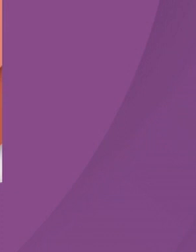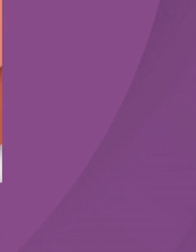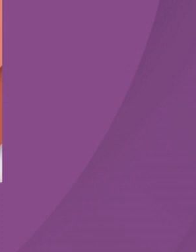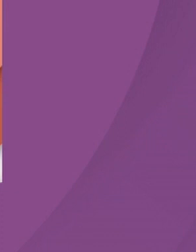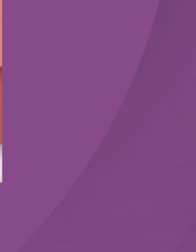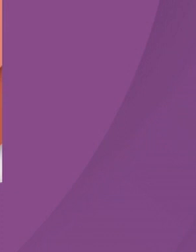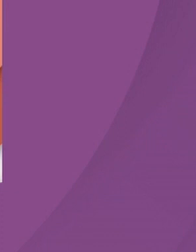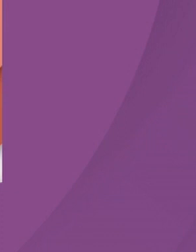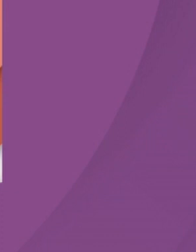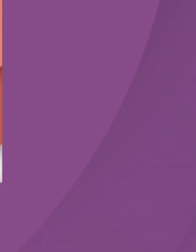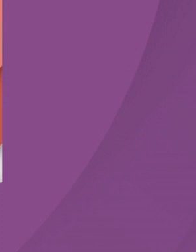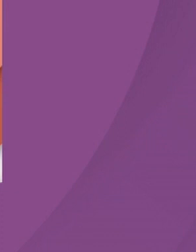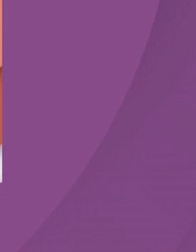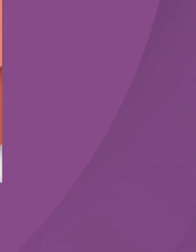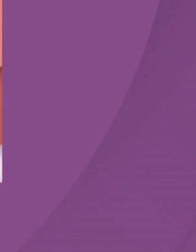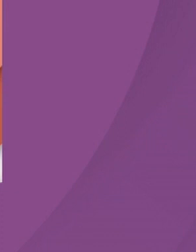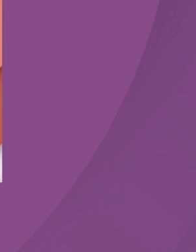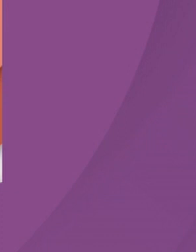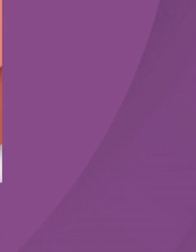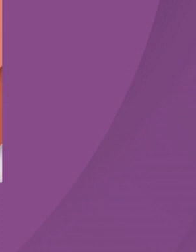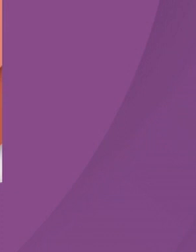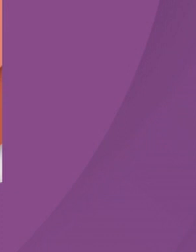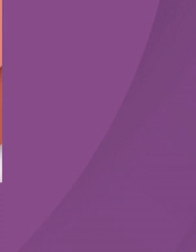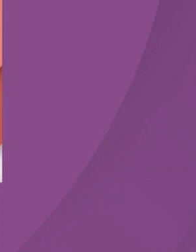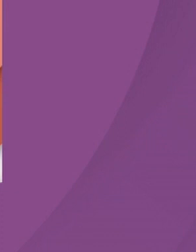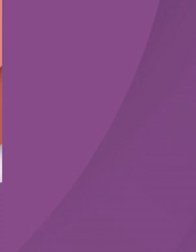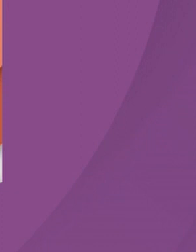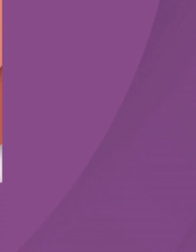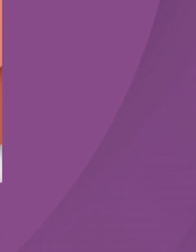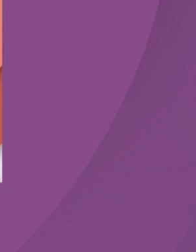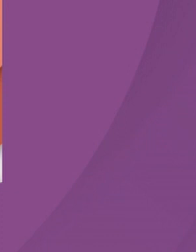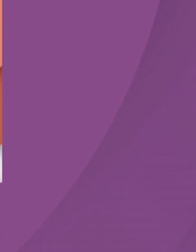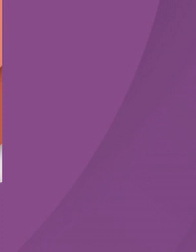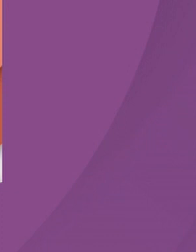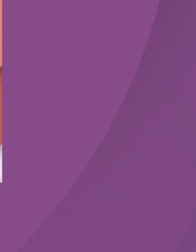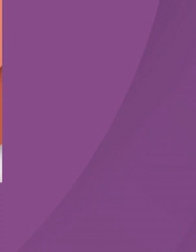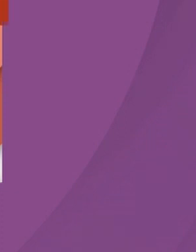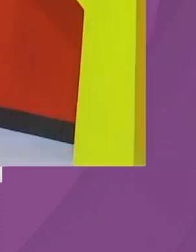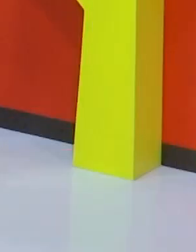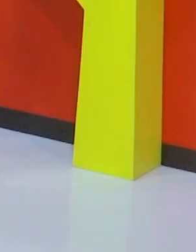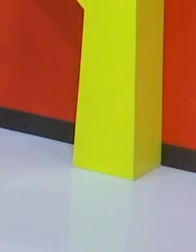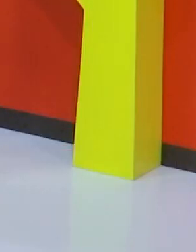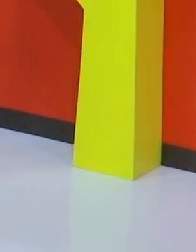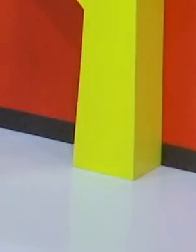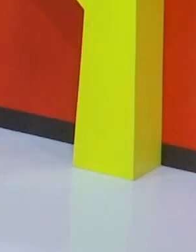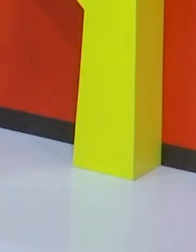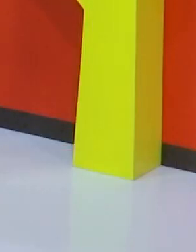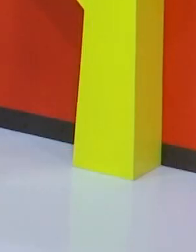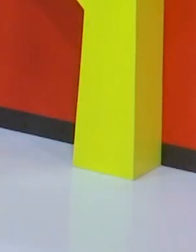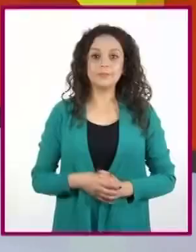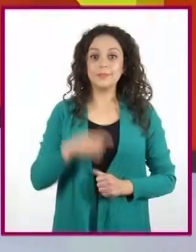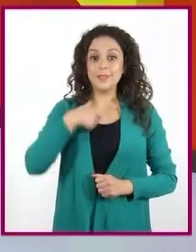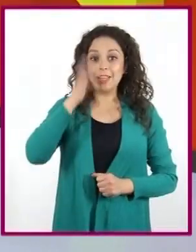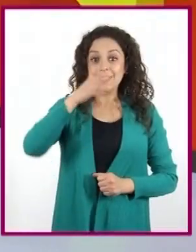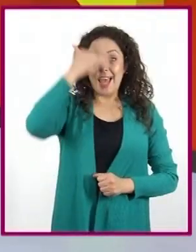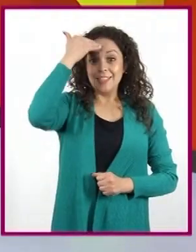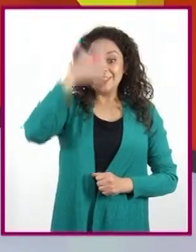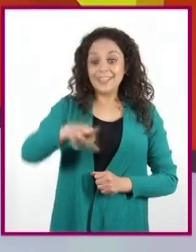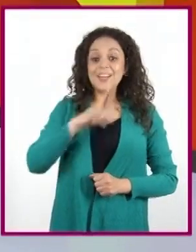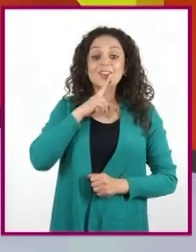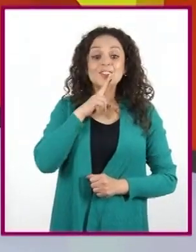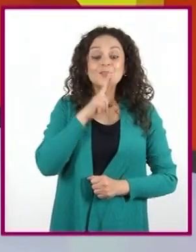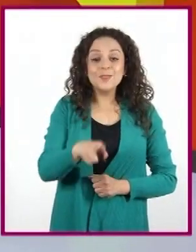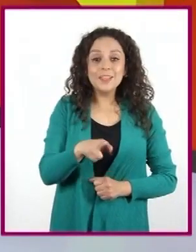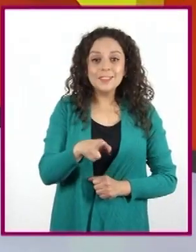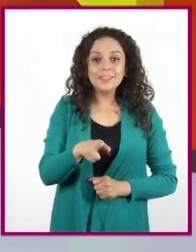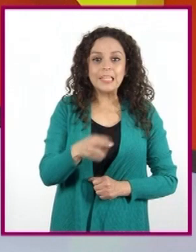leyes. Inciso B, las normas. Inciso C, el contrato. Ya sé cuál es la respuesta.